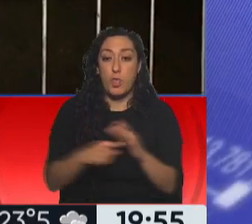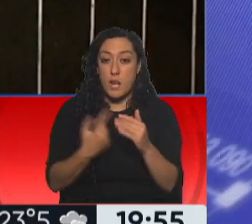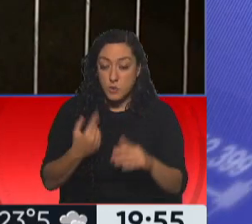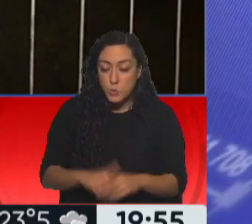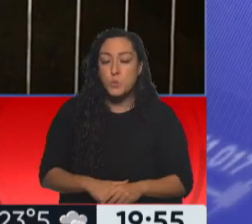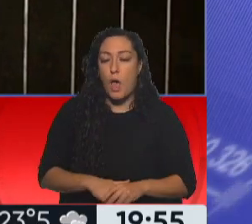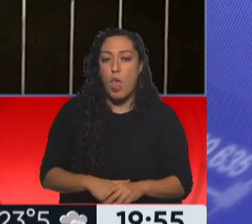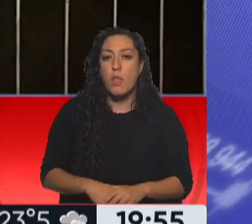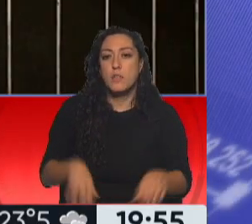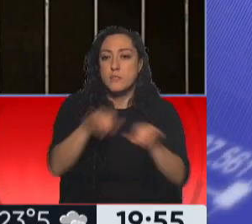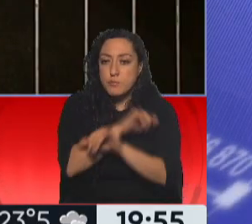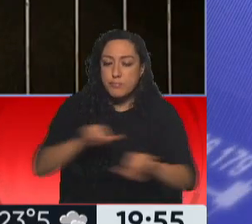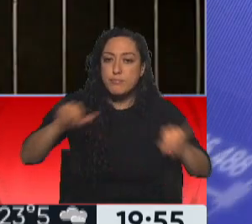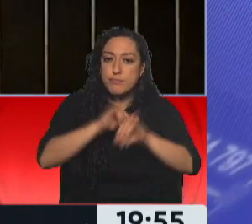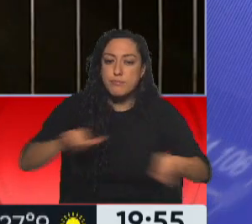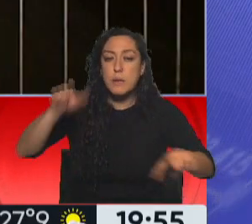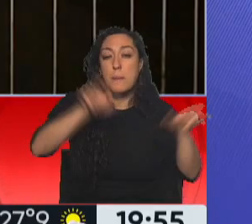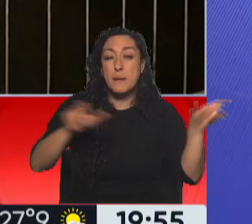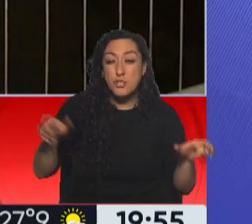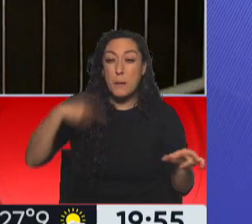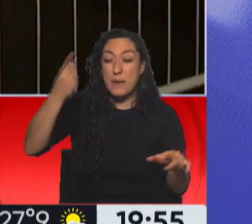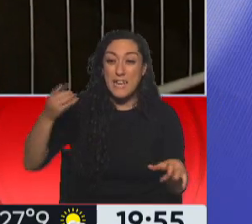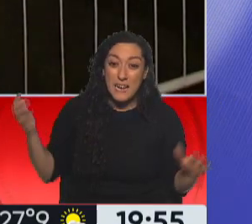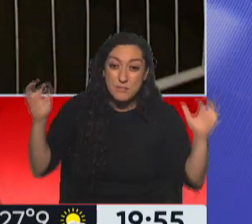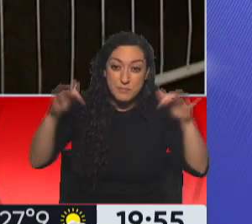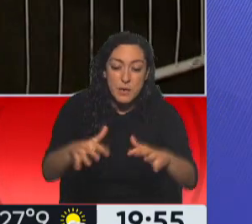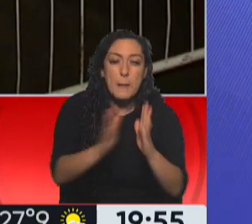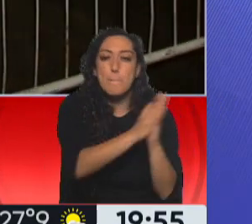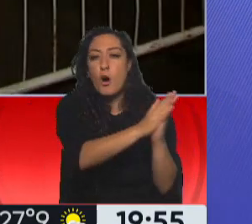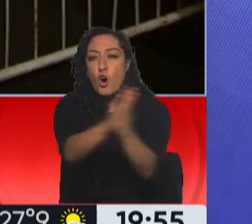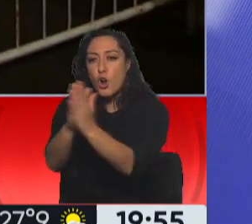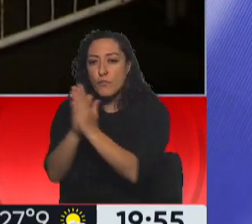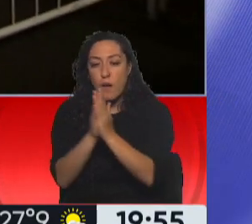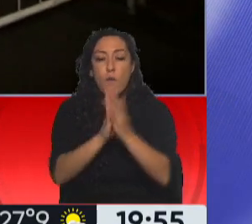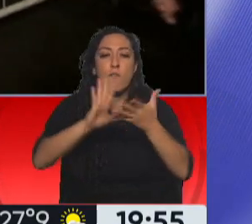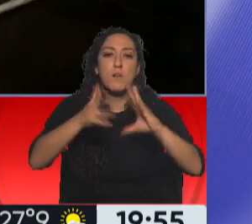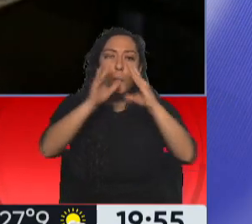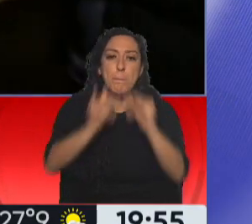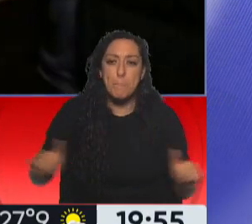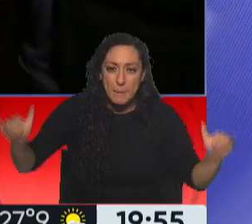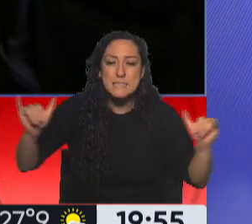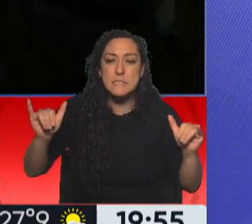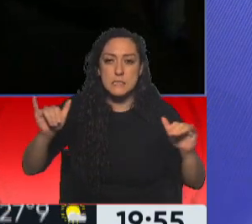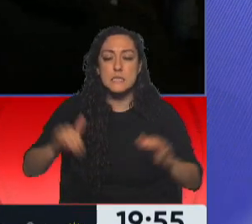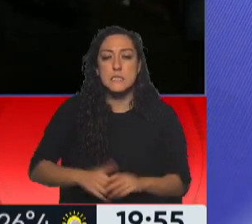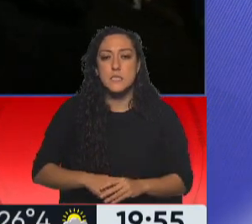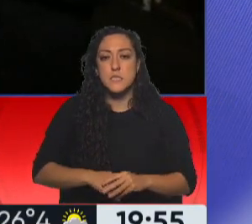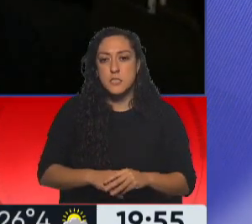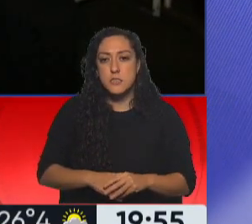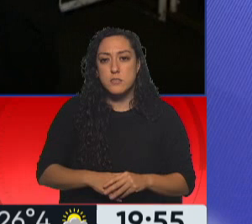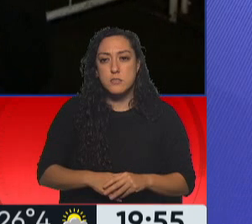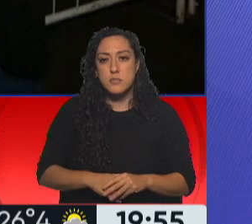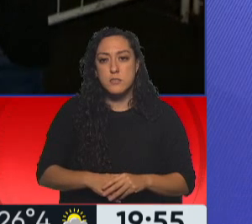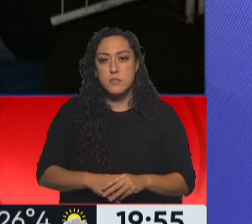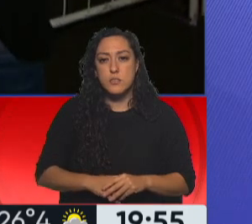que transmitamos a todas las personas que se vayan a acercar mañana que por favor lo hagan en paz, que lo hagan